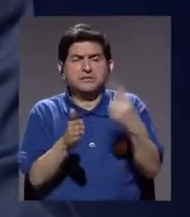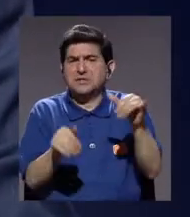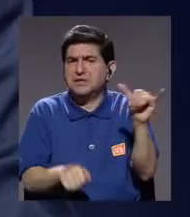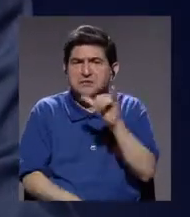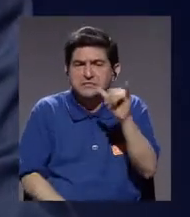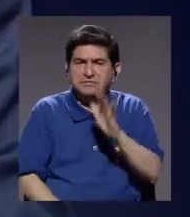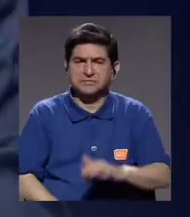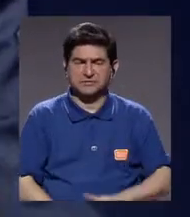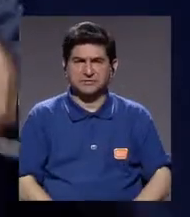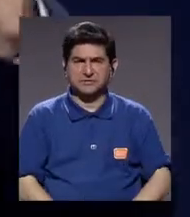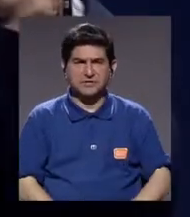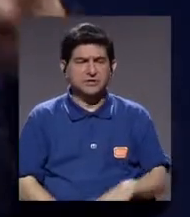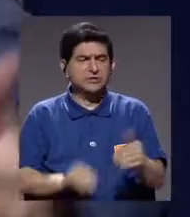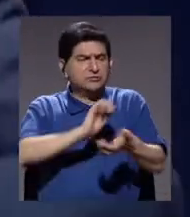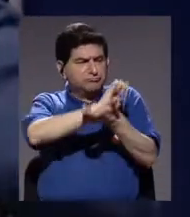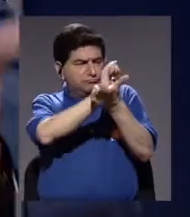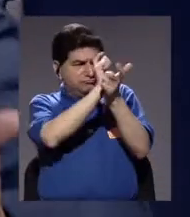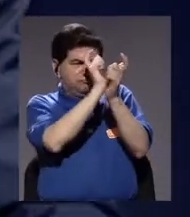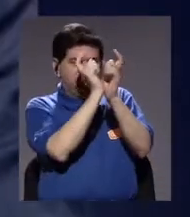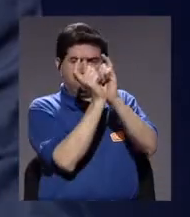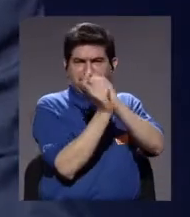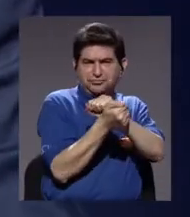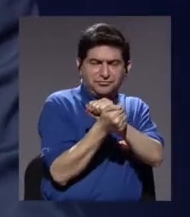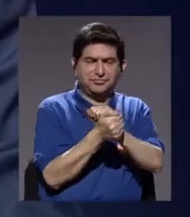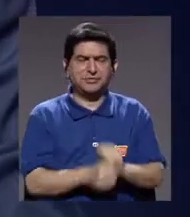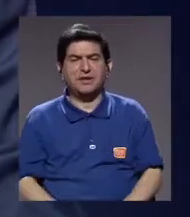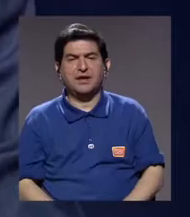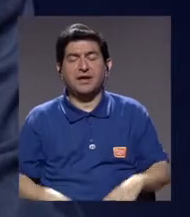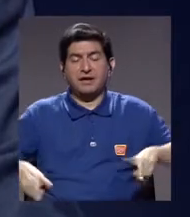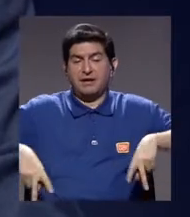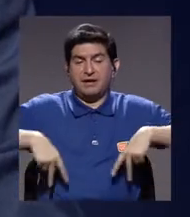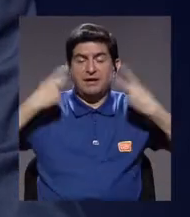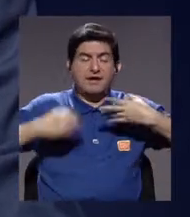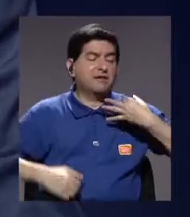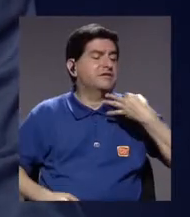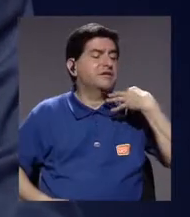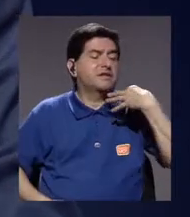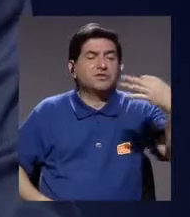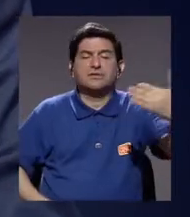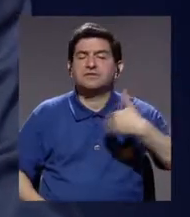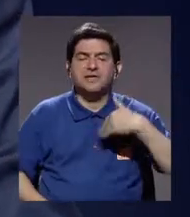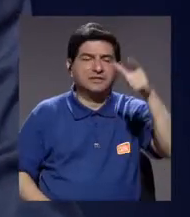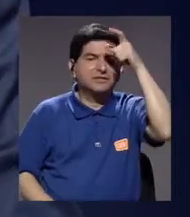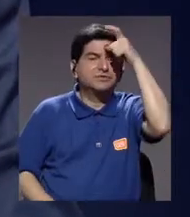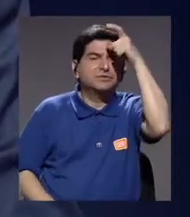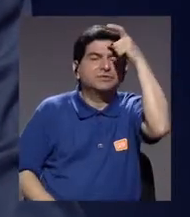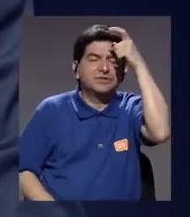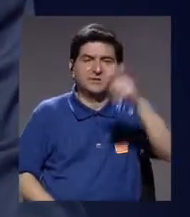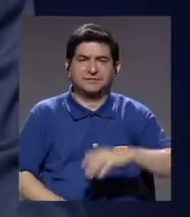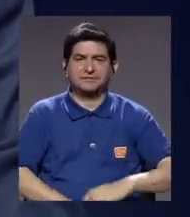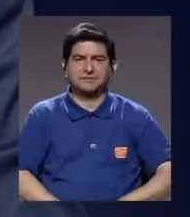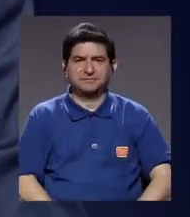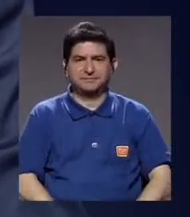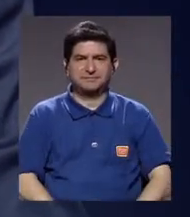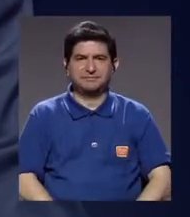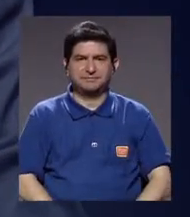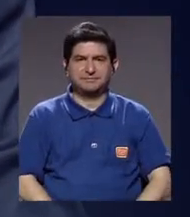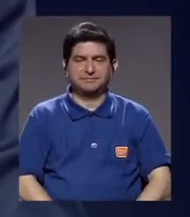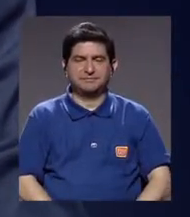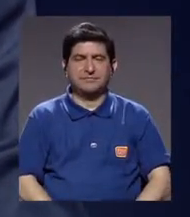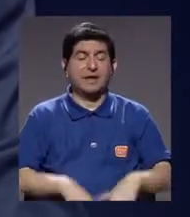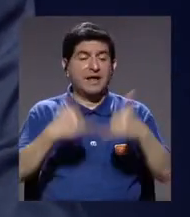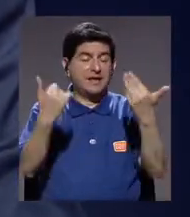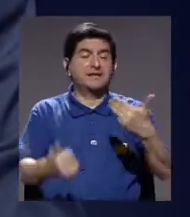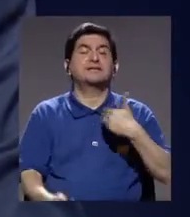veces también adaptándose en la vida, digamos, cotidiana de Turquía.